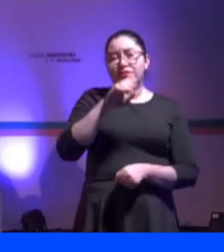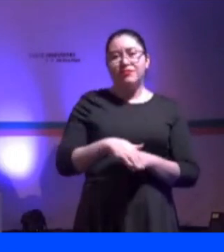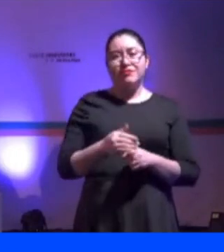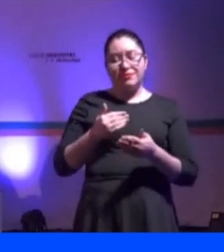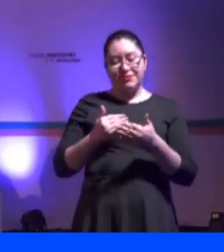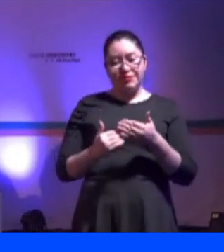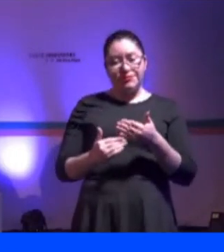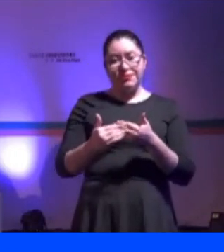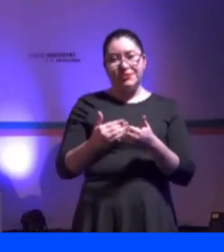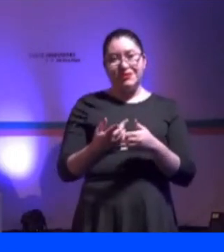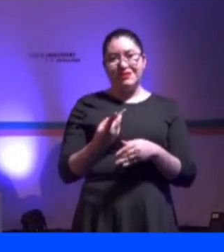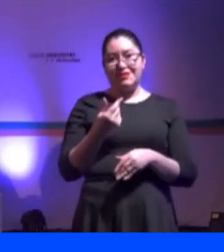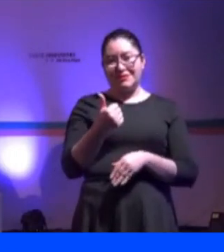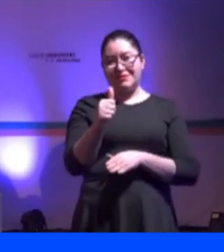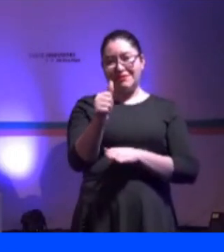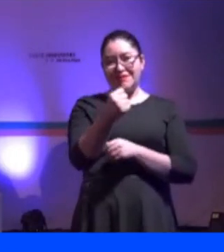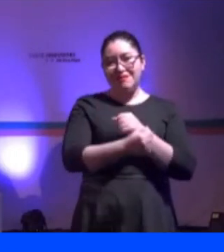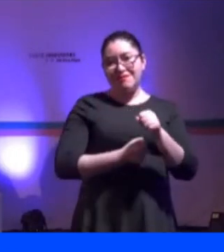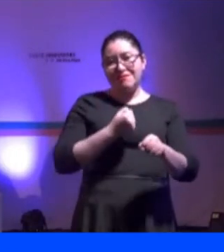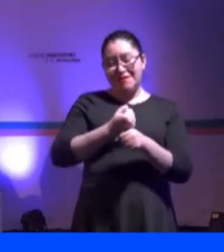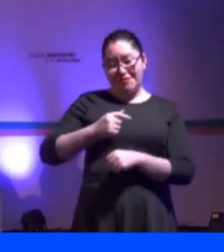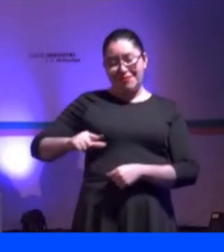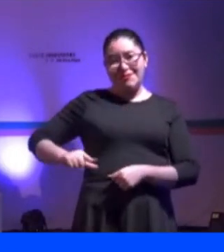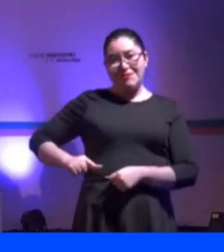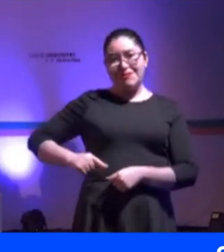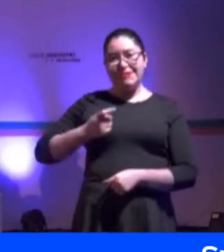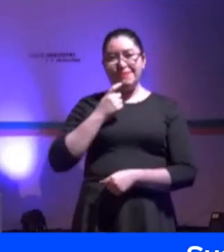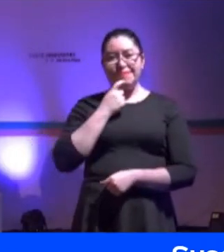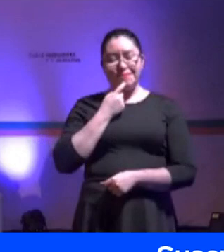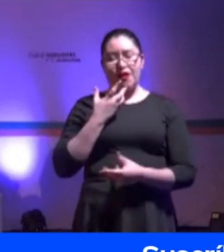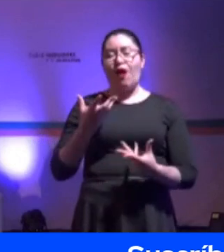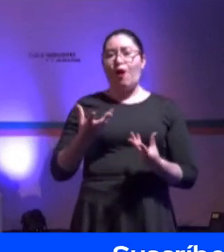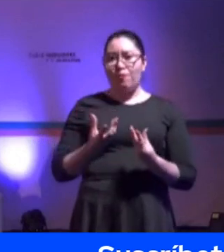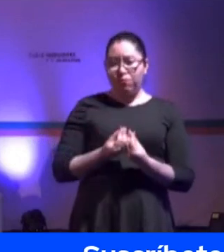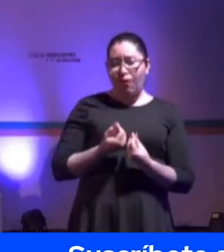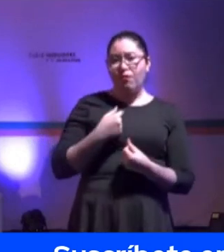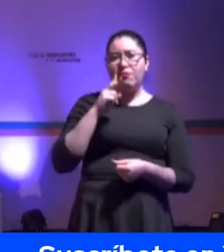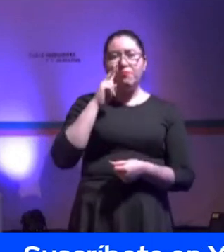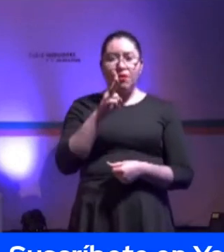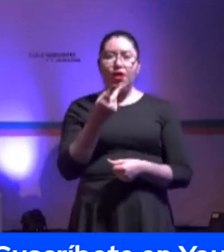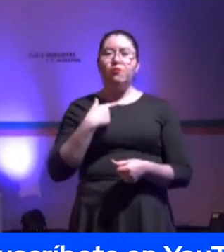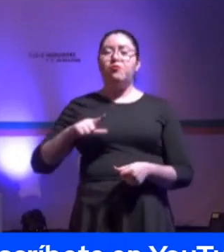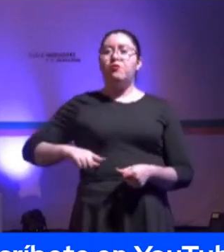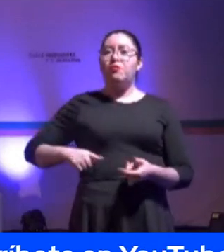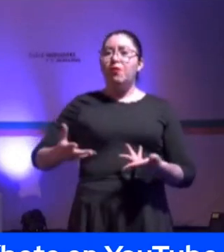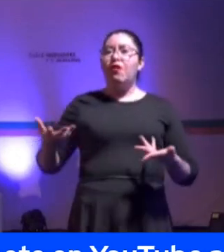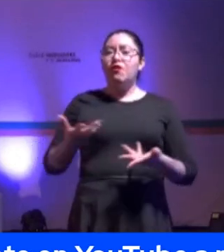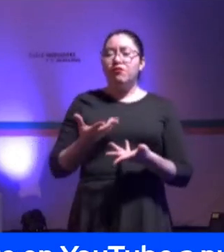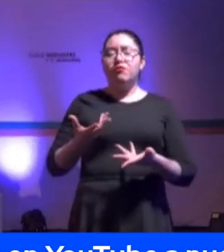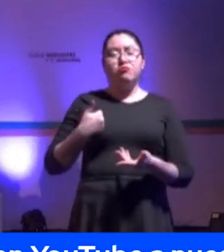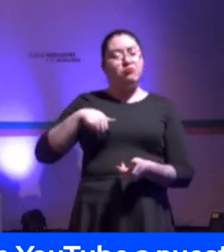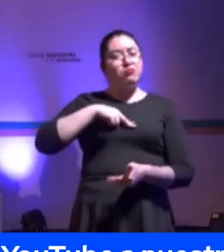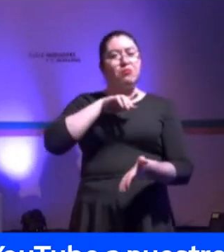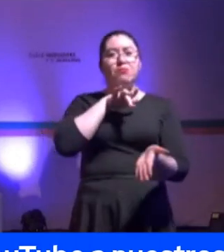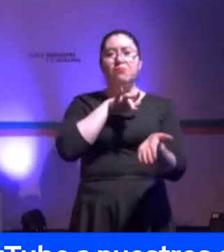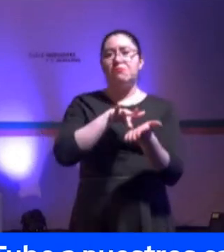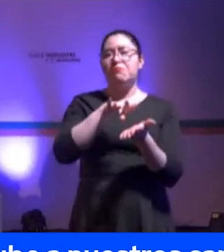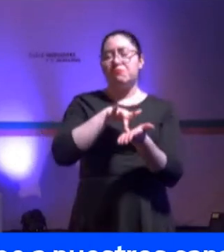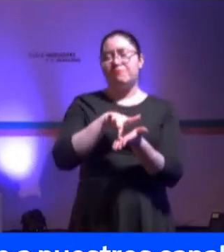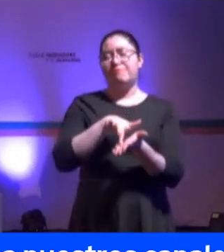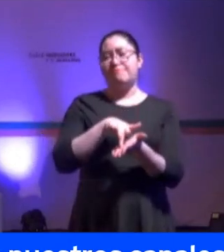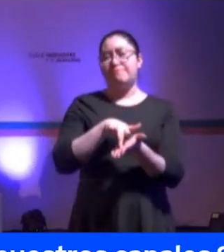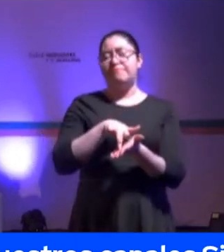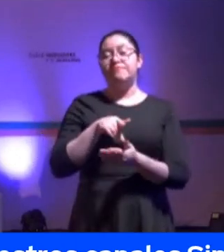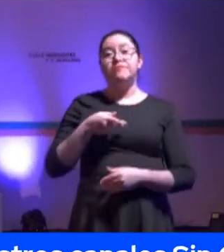tiempo, en este sexenio? Estamos con Andrés Manuel y lo que está haciendo el gobierno y todos los que estamos apoyando,